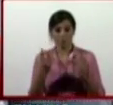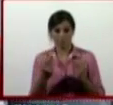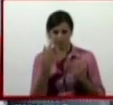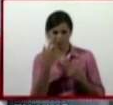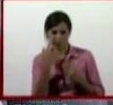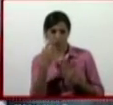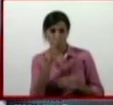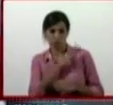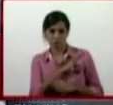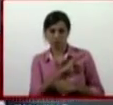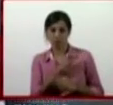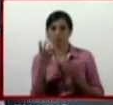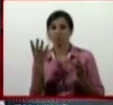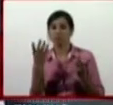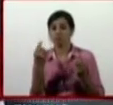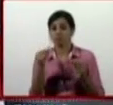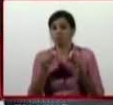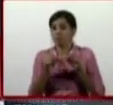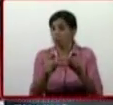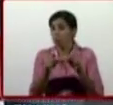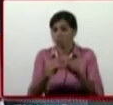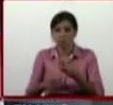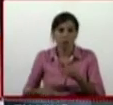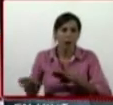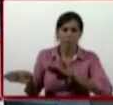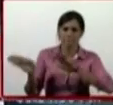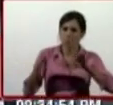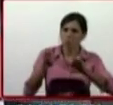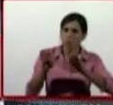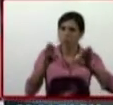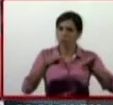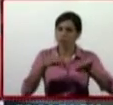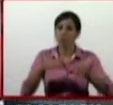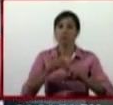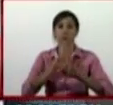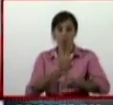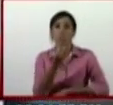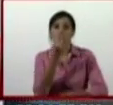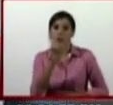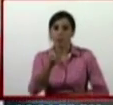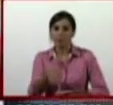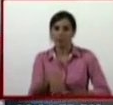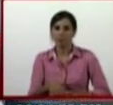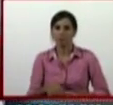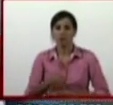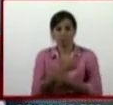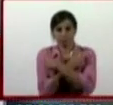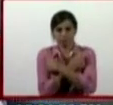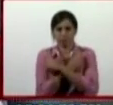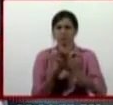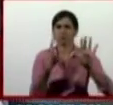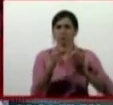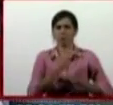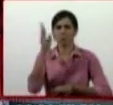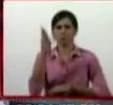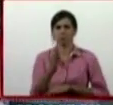inversión es sostenida y los logros también. El desempleo, 6%. ¿Qué le pasó a este? Se